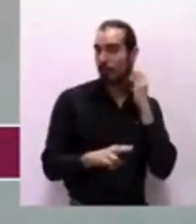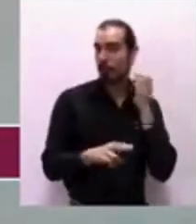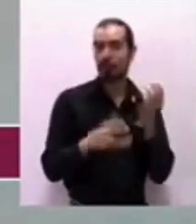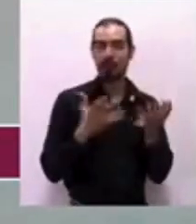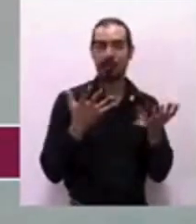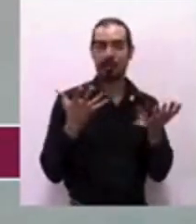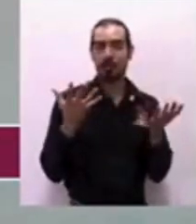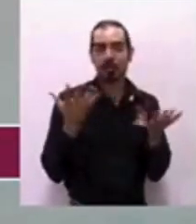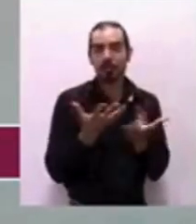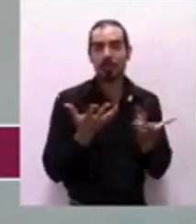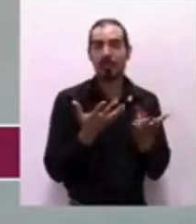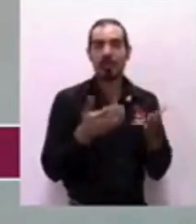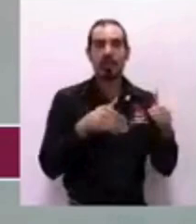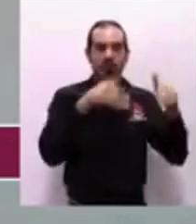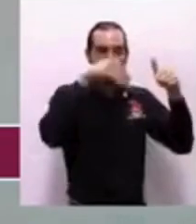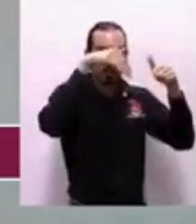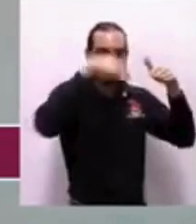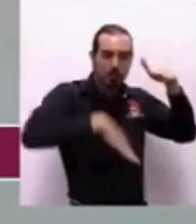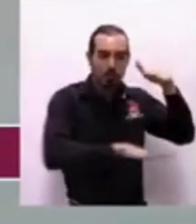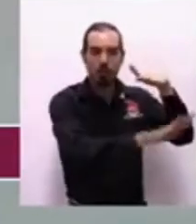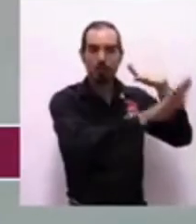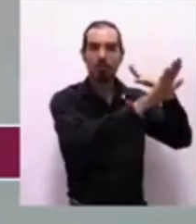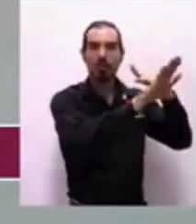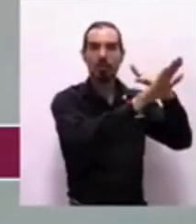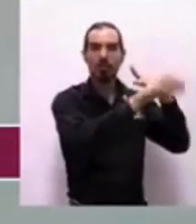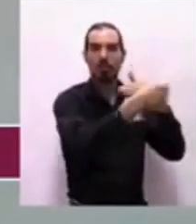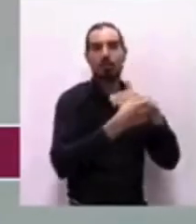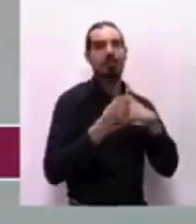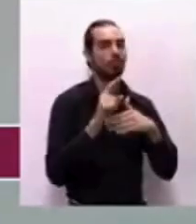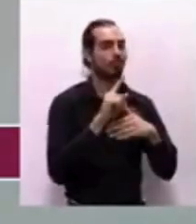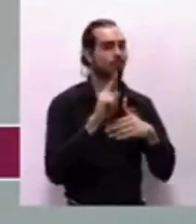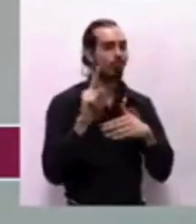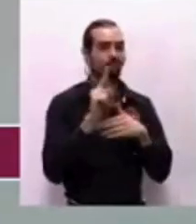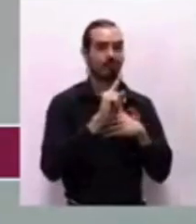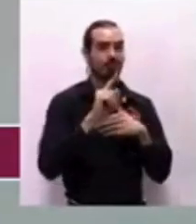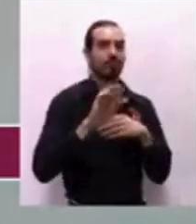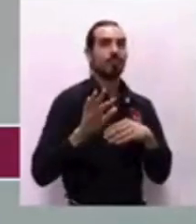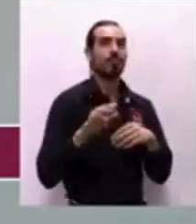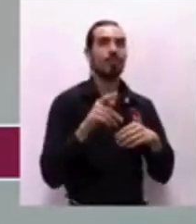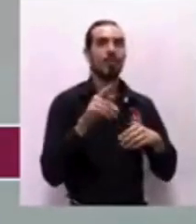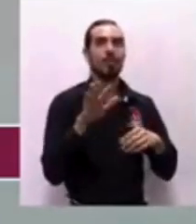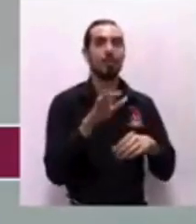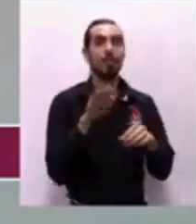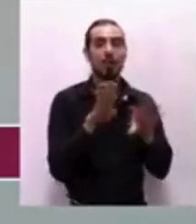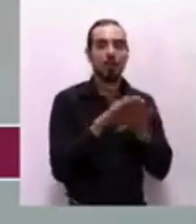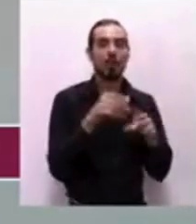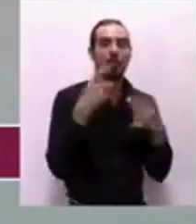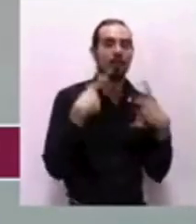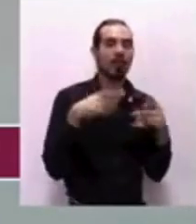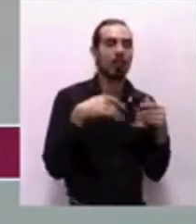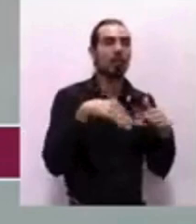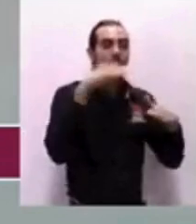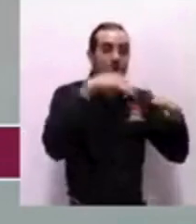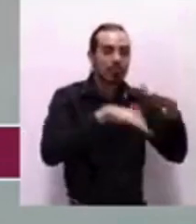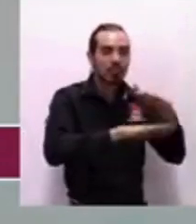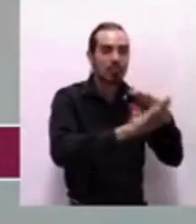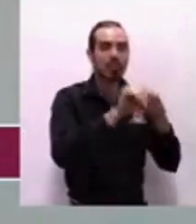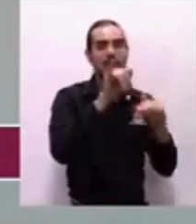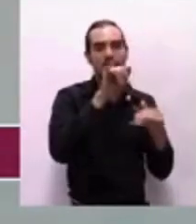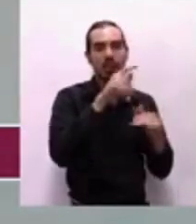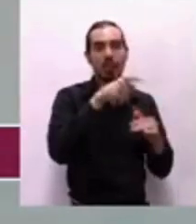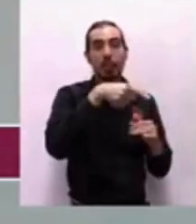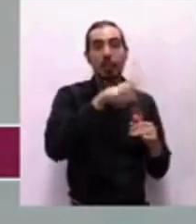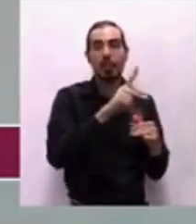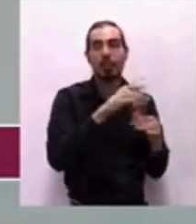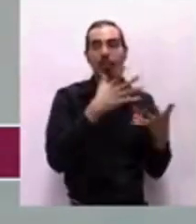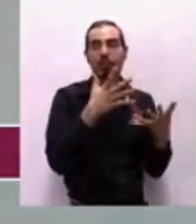eh por abajo como se se propone eh o lo Proponen varias personas pero finalmente